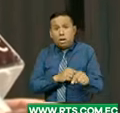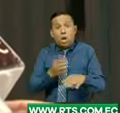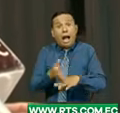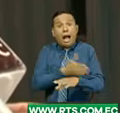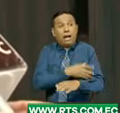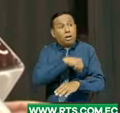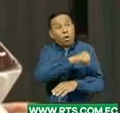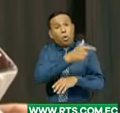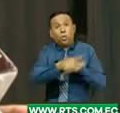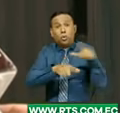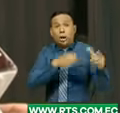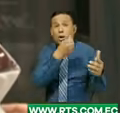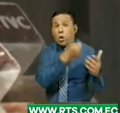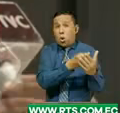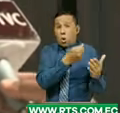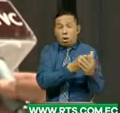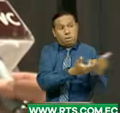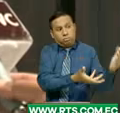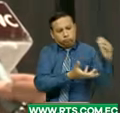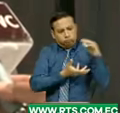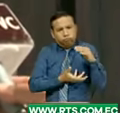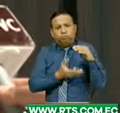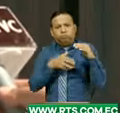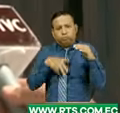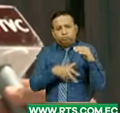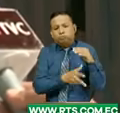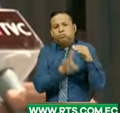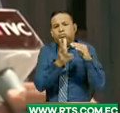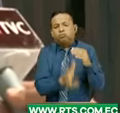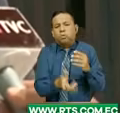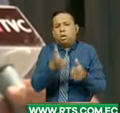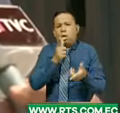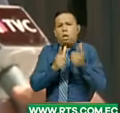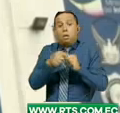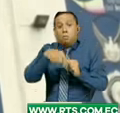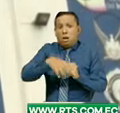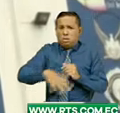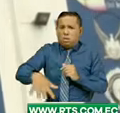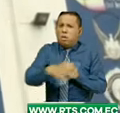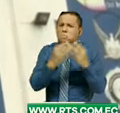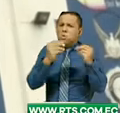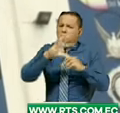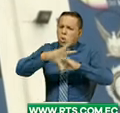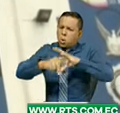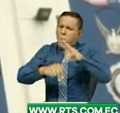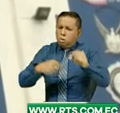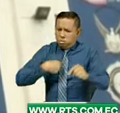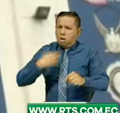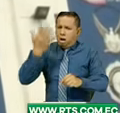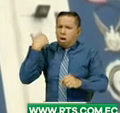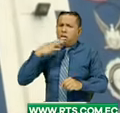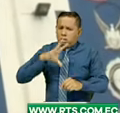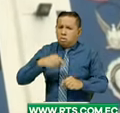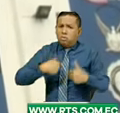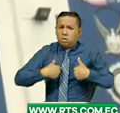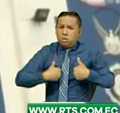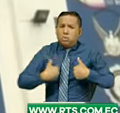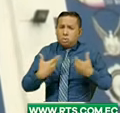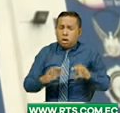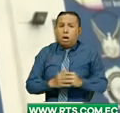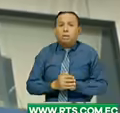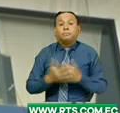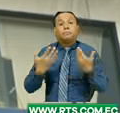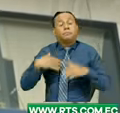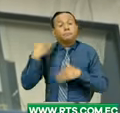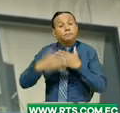es el toque de queda, rateros hay en cantidad aquí. A mí me robaron. Con la luz del nuevo día, equipos de la DINASED buscaron en el sitio la versión de